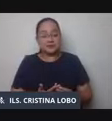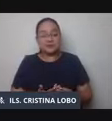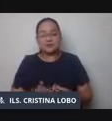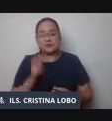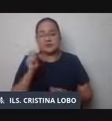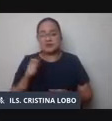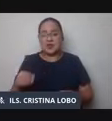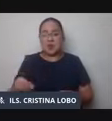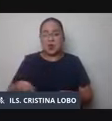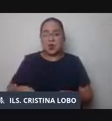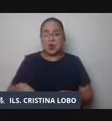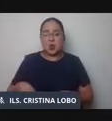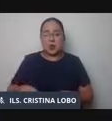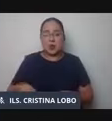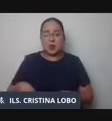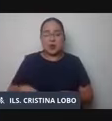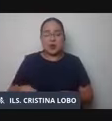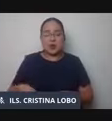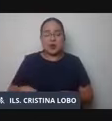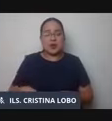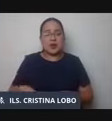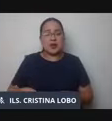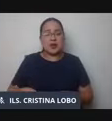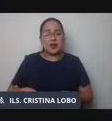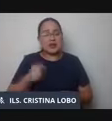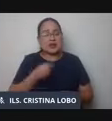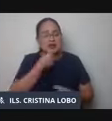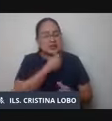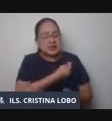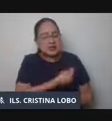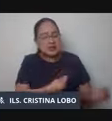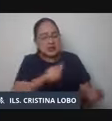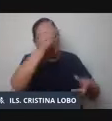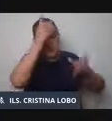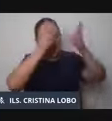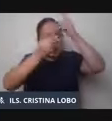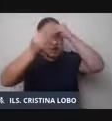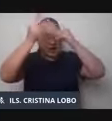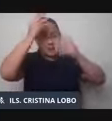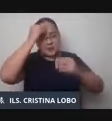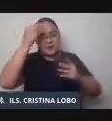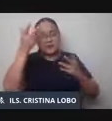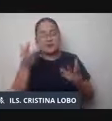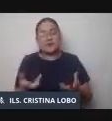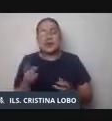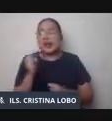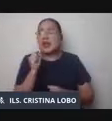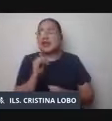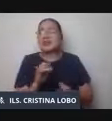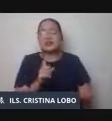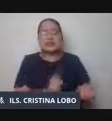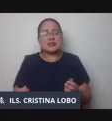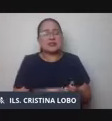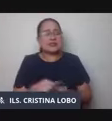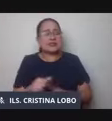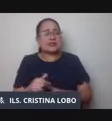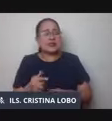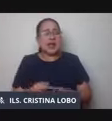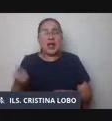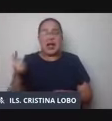El sentimiento de culpa se gesta en la infancia. Se gesta a partir de una malentendida disciplina, de